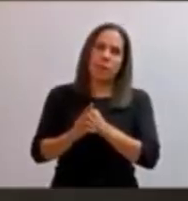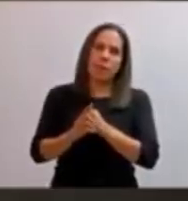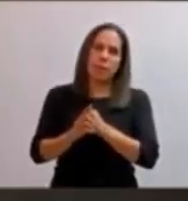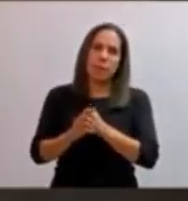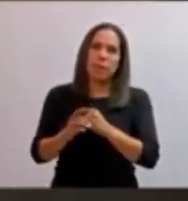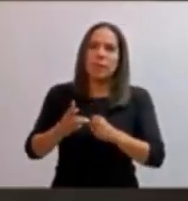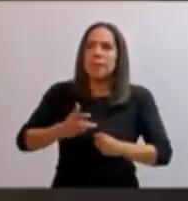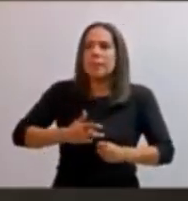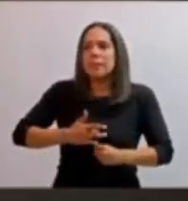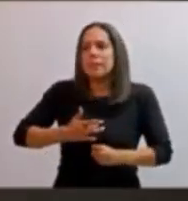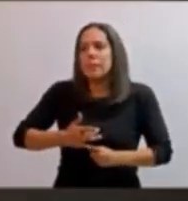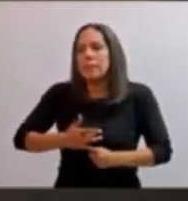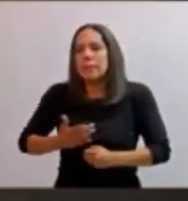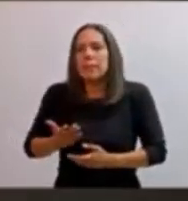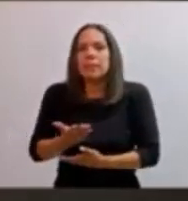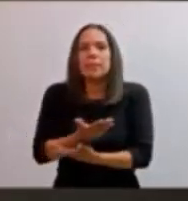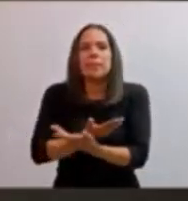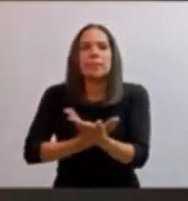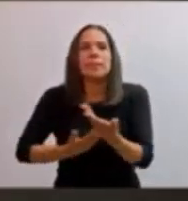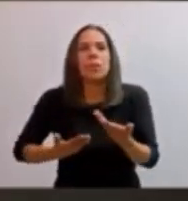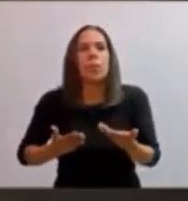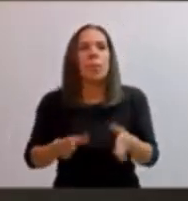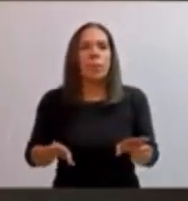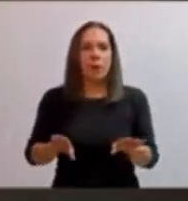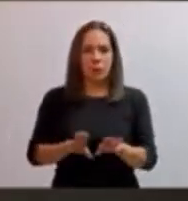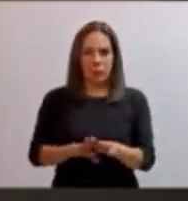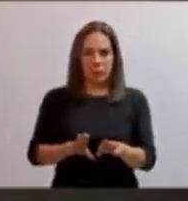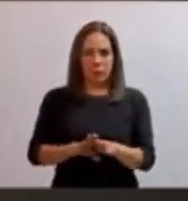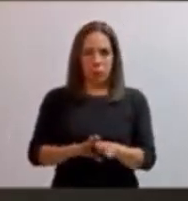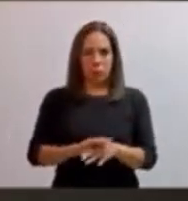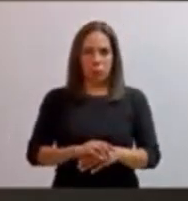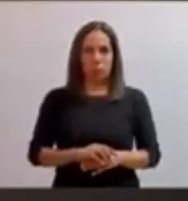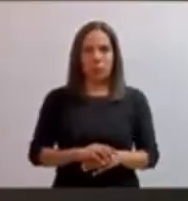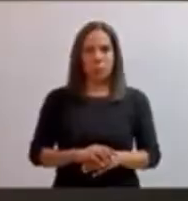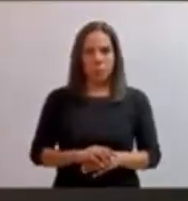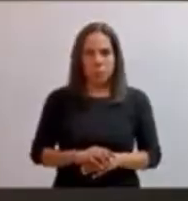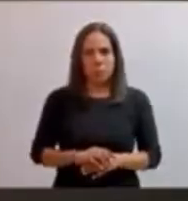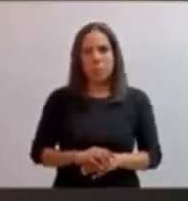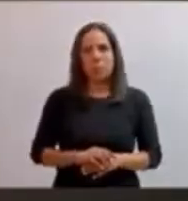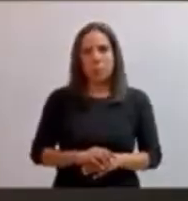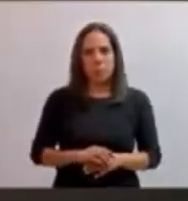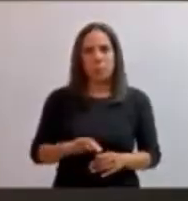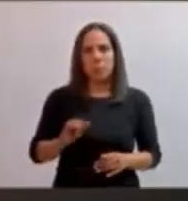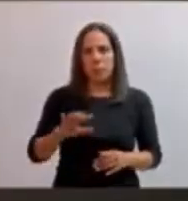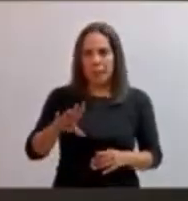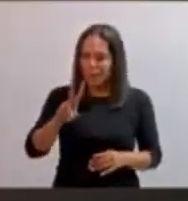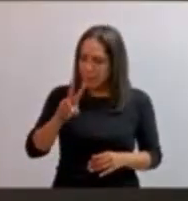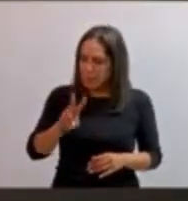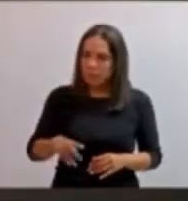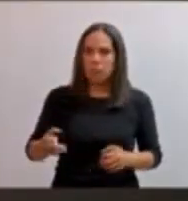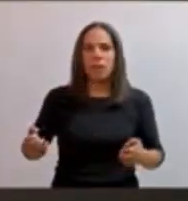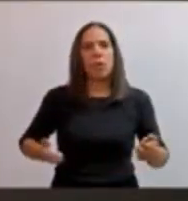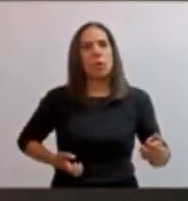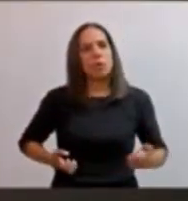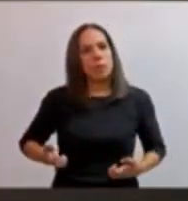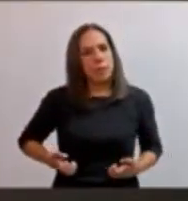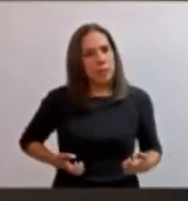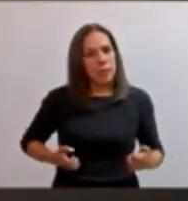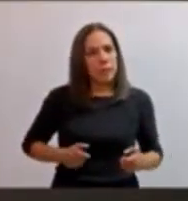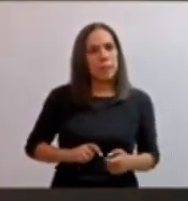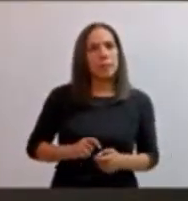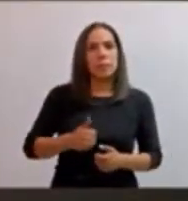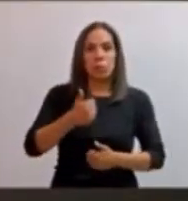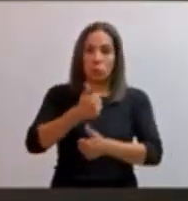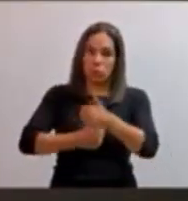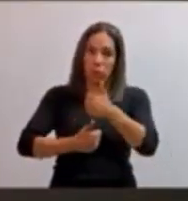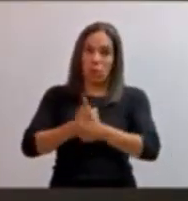los docentes vamos viviendo en la cotidianidad y lo que el mismo ejercicio de la profesión nos demanda,